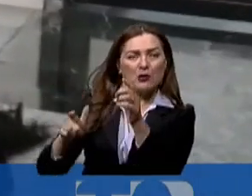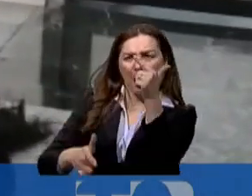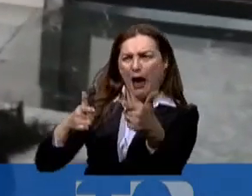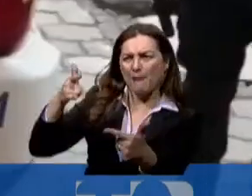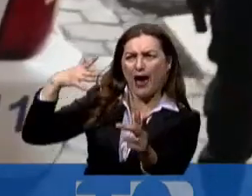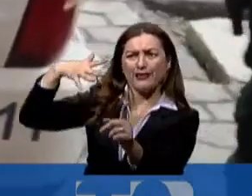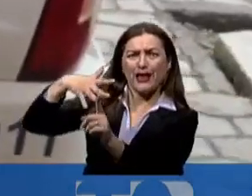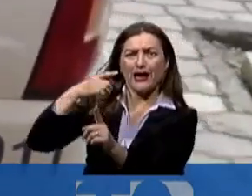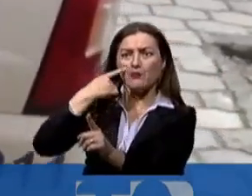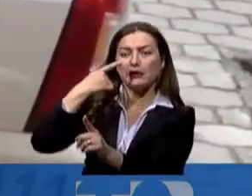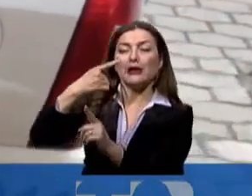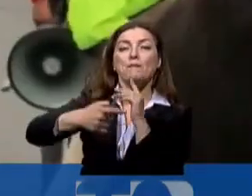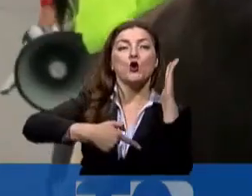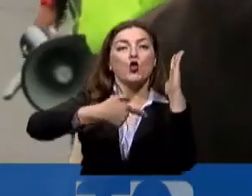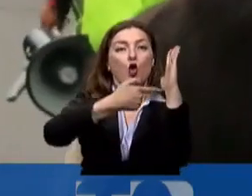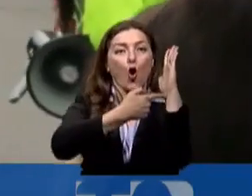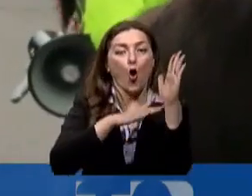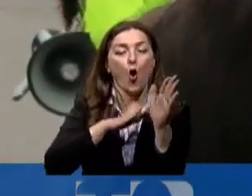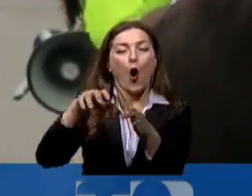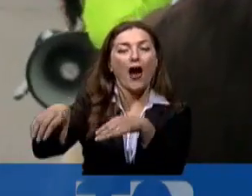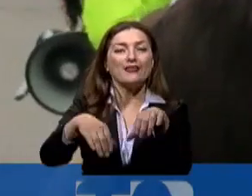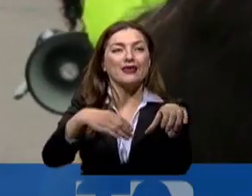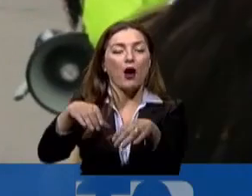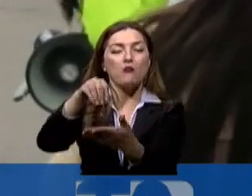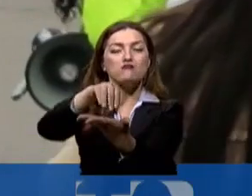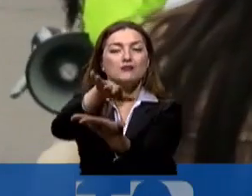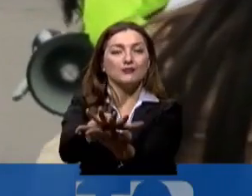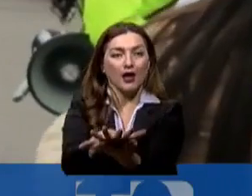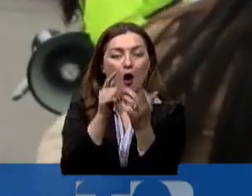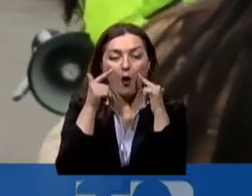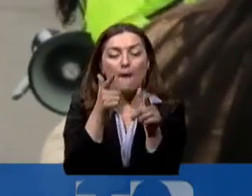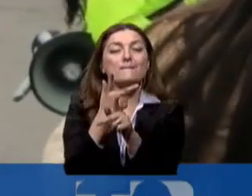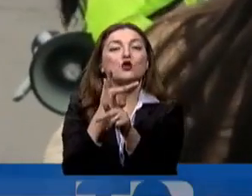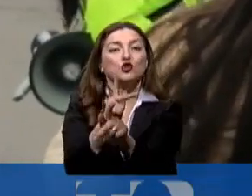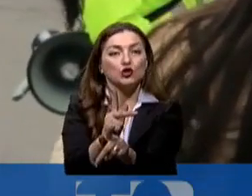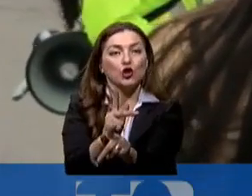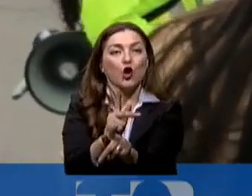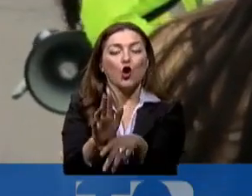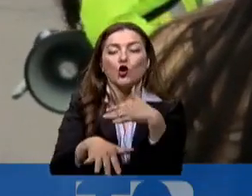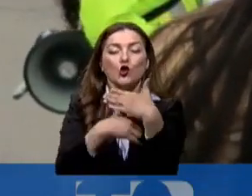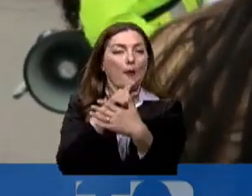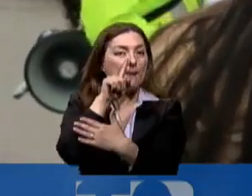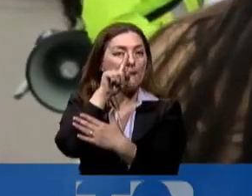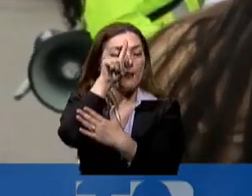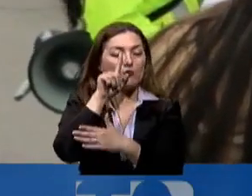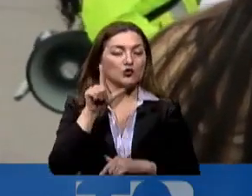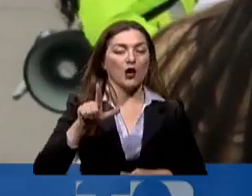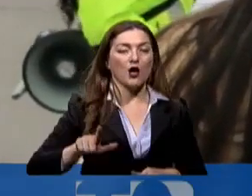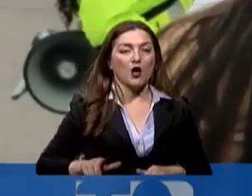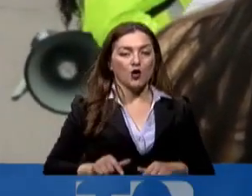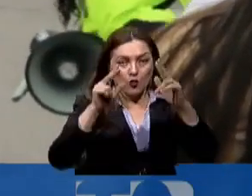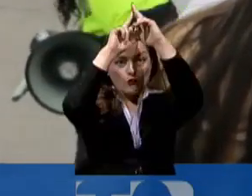práctica varios protocolos. Nosotros tenemos que resguardar sobre todo al personal de salud, personal médico, de enfermería,